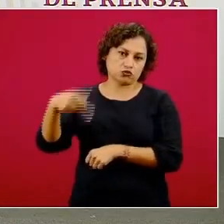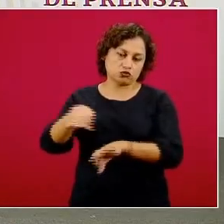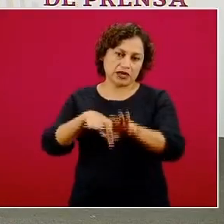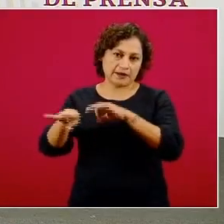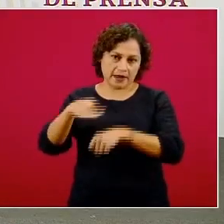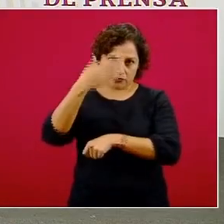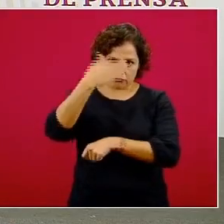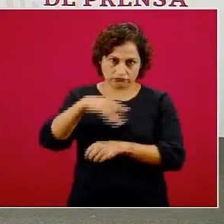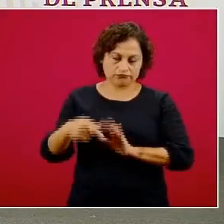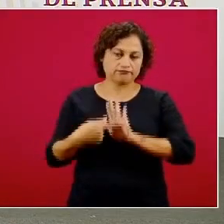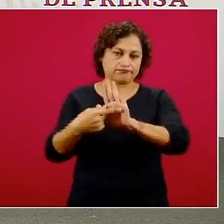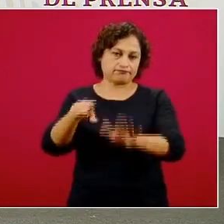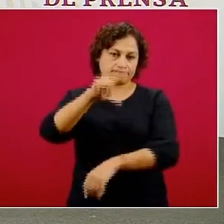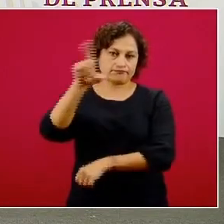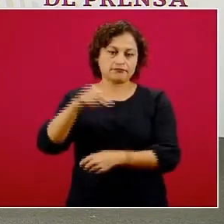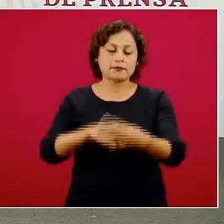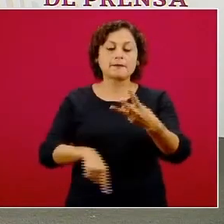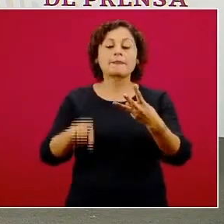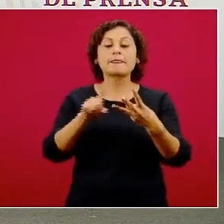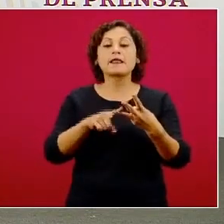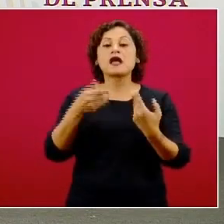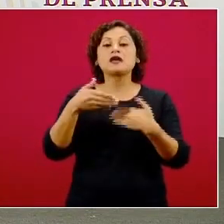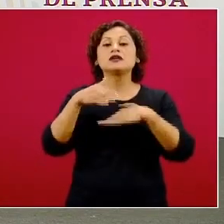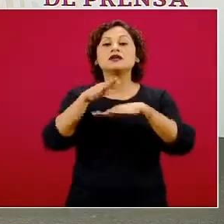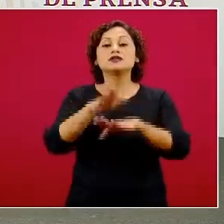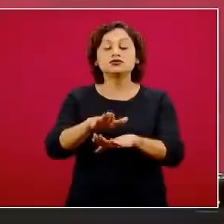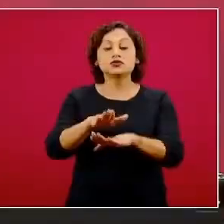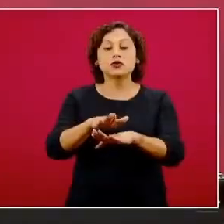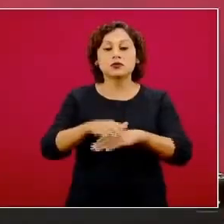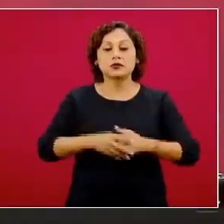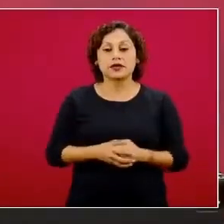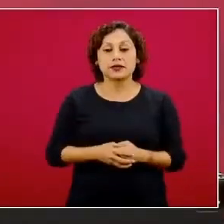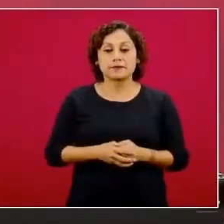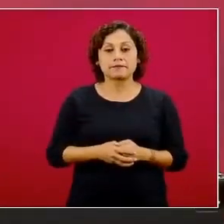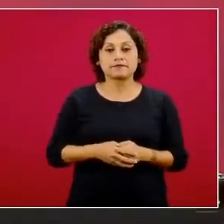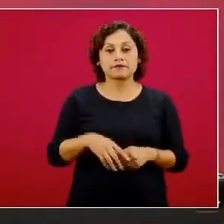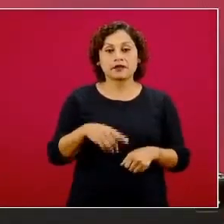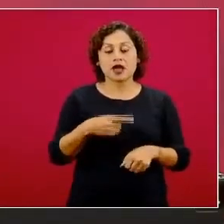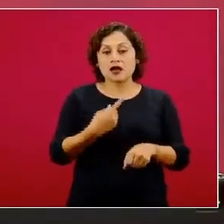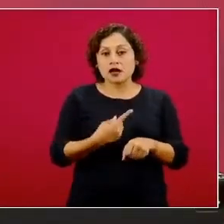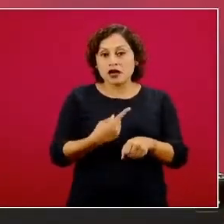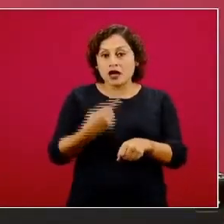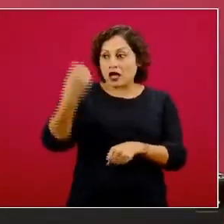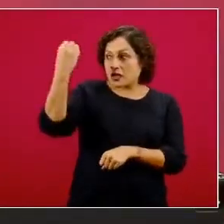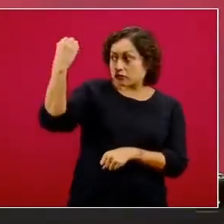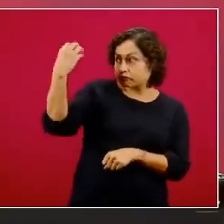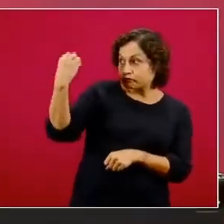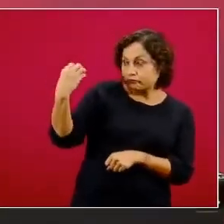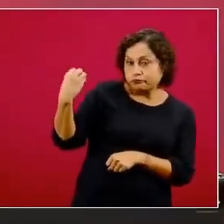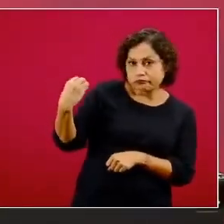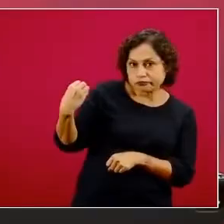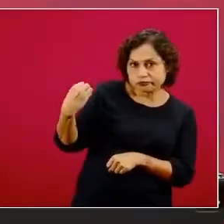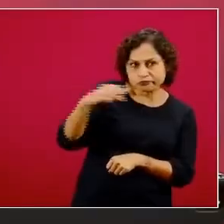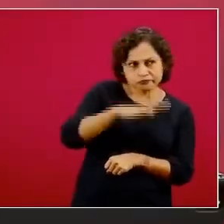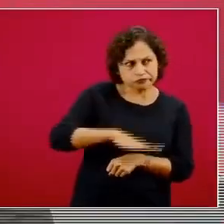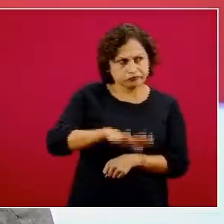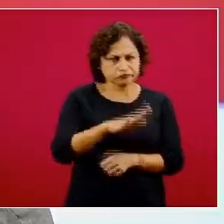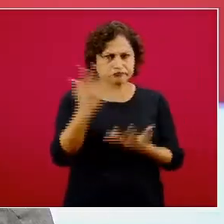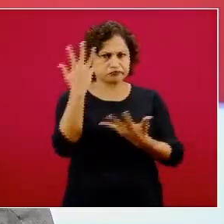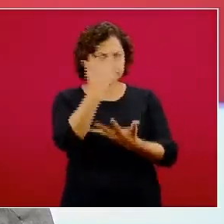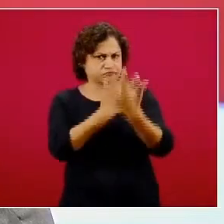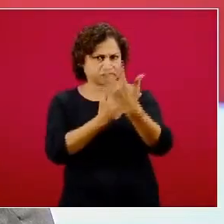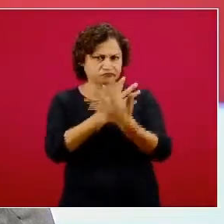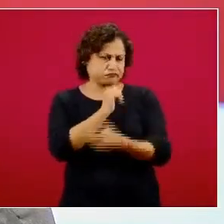semáforo epidémico, la verdad es que yo creo que no confunde a nadie. Tenemos